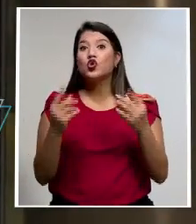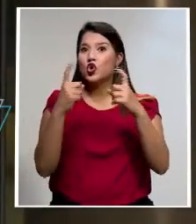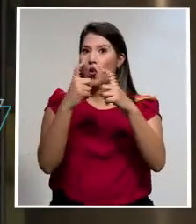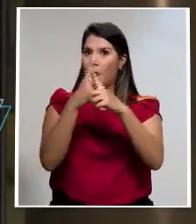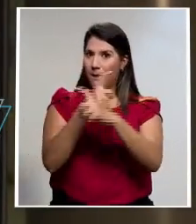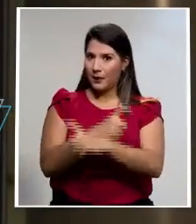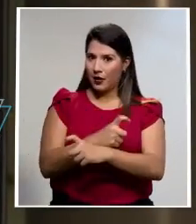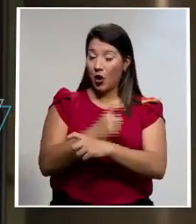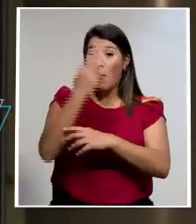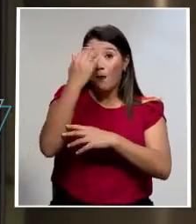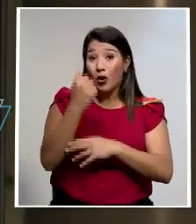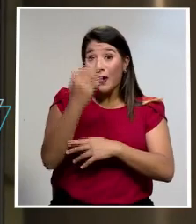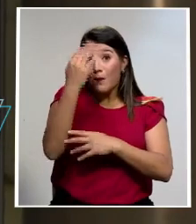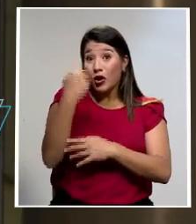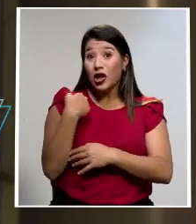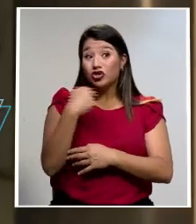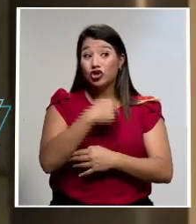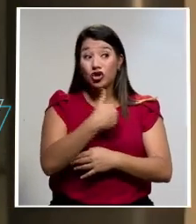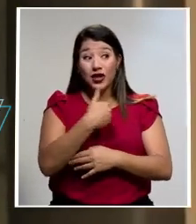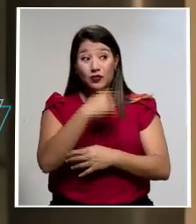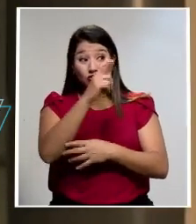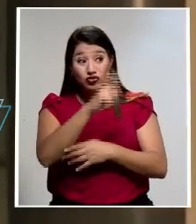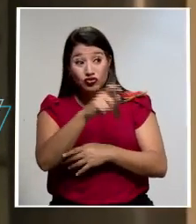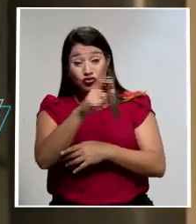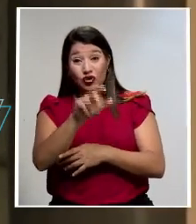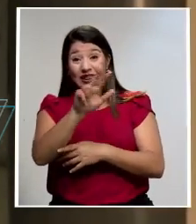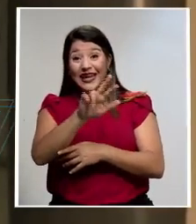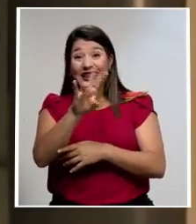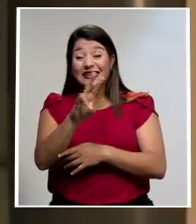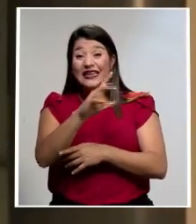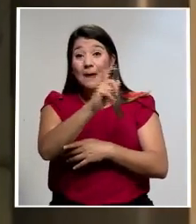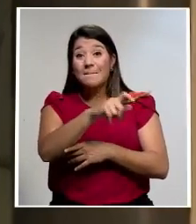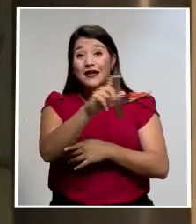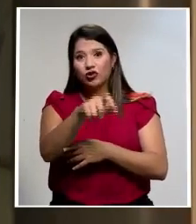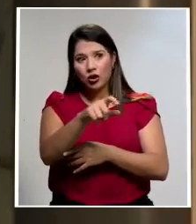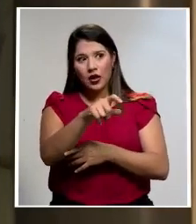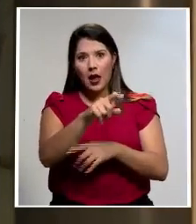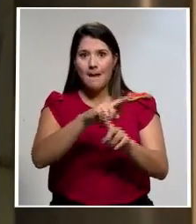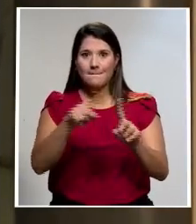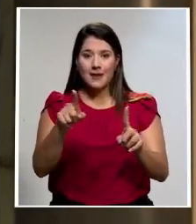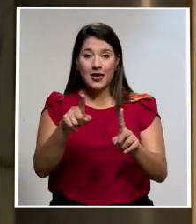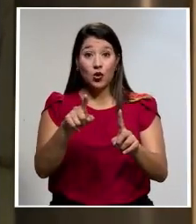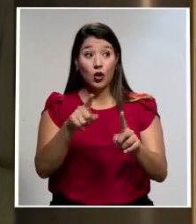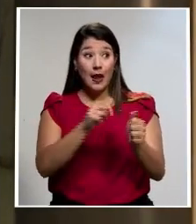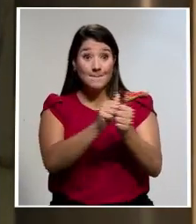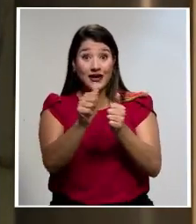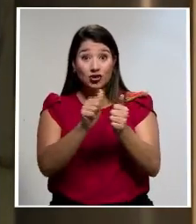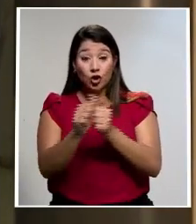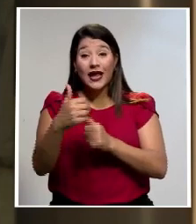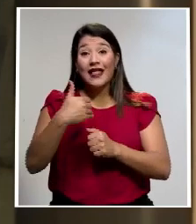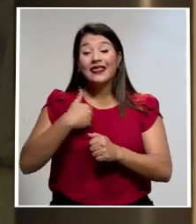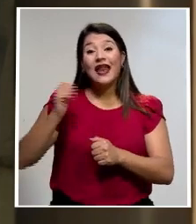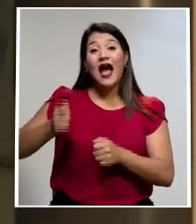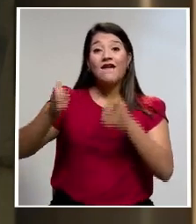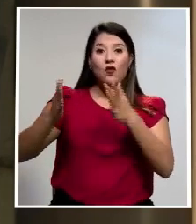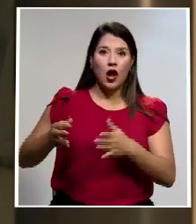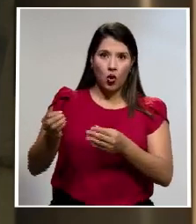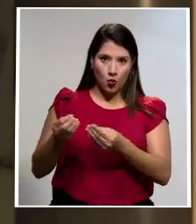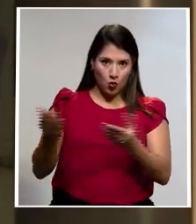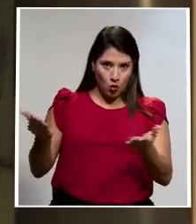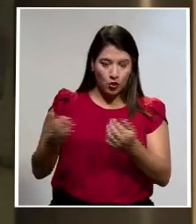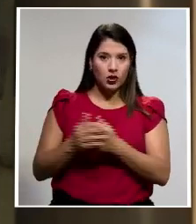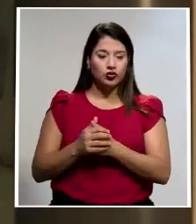en este caso tenemos 37 imputados. La gran mayoría de ellos tienen, por ejemplo, defensores públicos del Primer Circuito